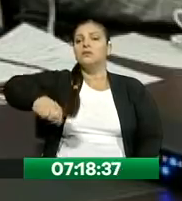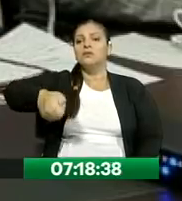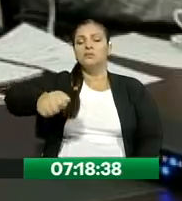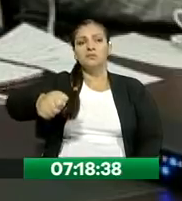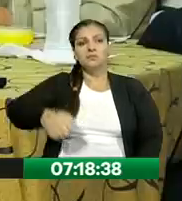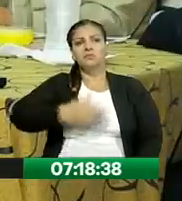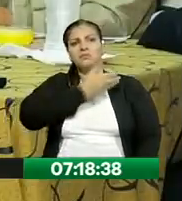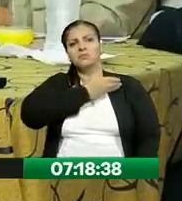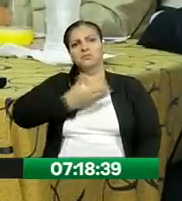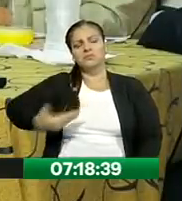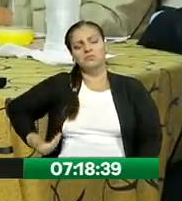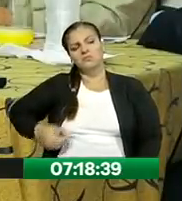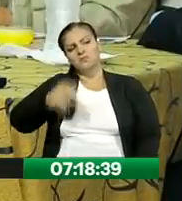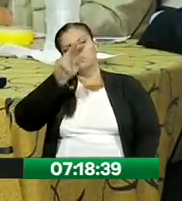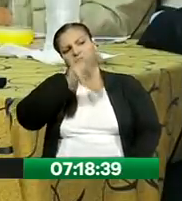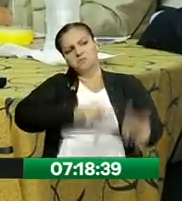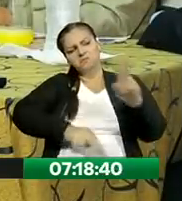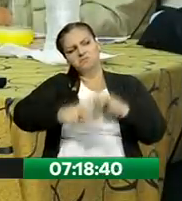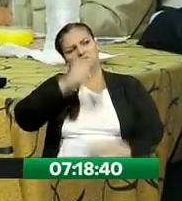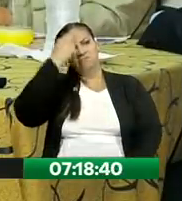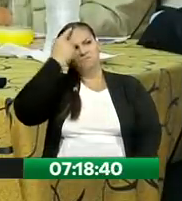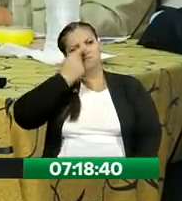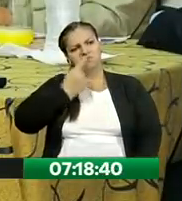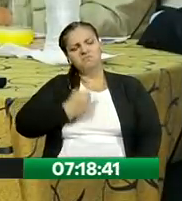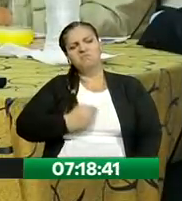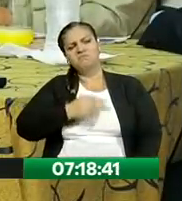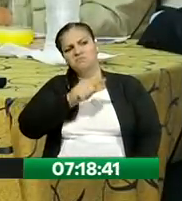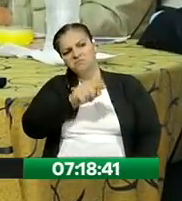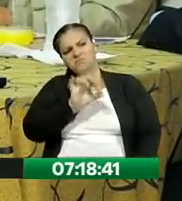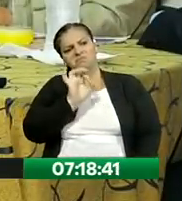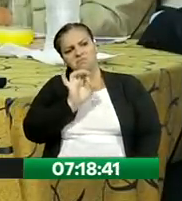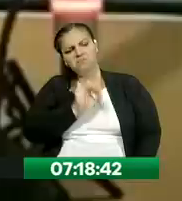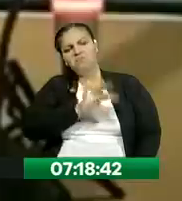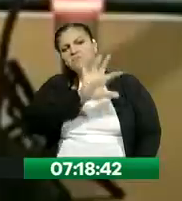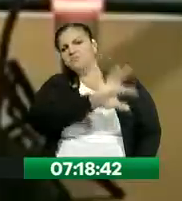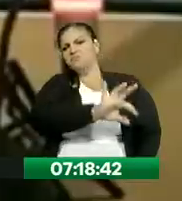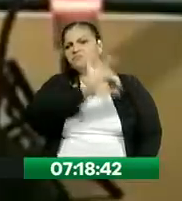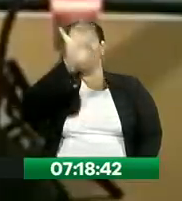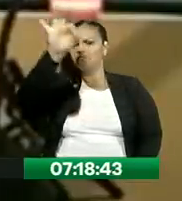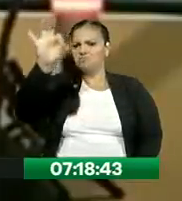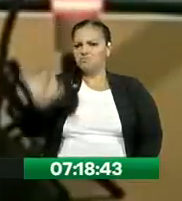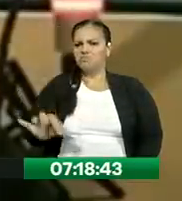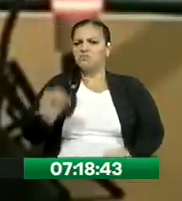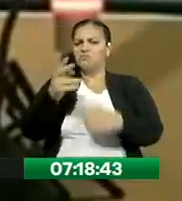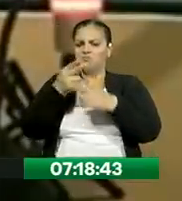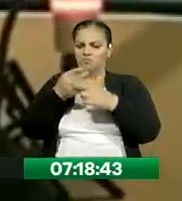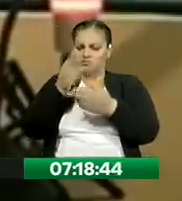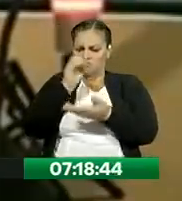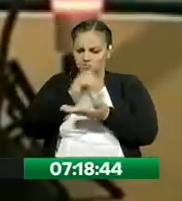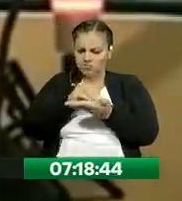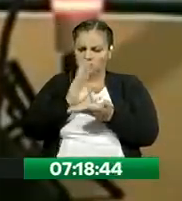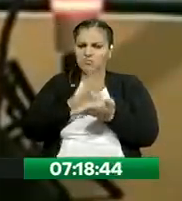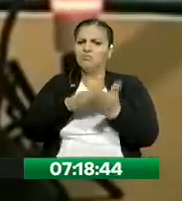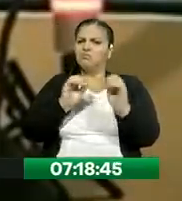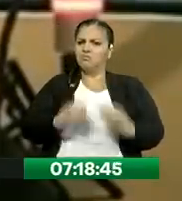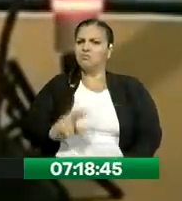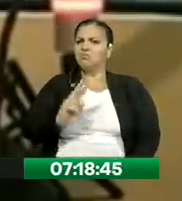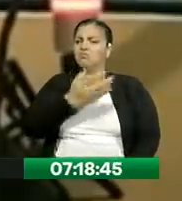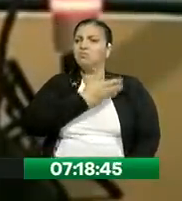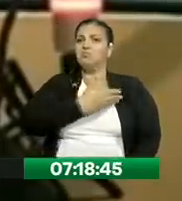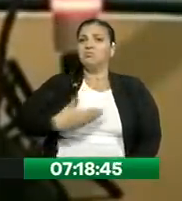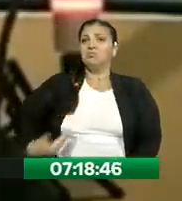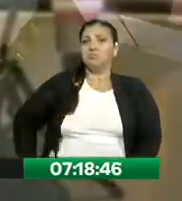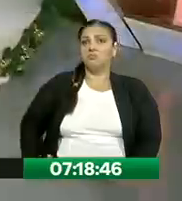para elegir al nuevo vicepresidente o vicepresidenta de la nación, informó Jorge Escobar.